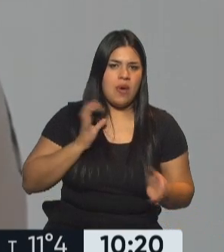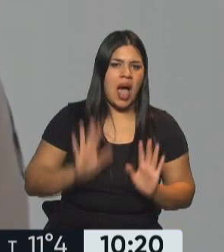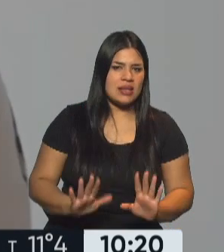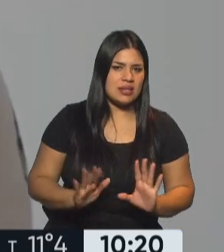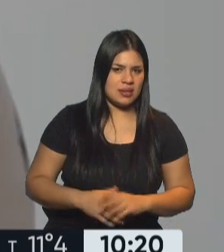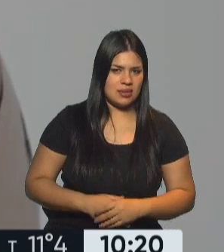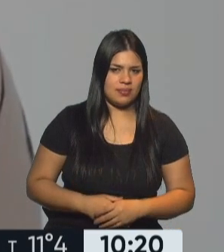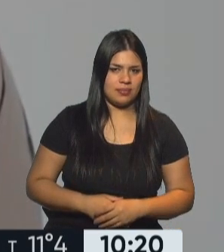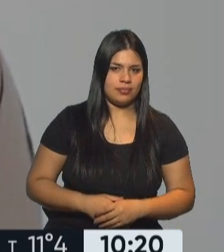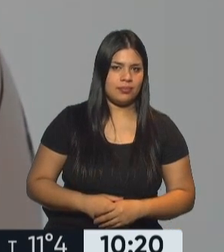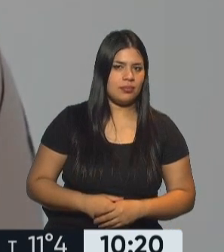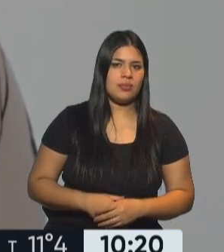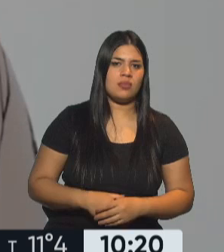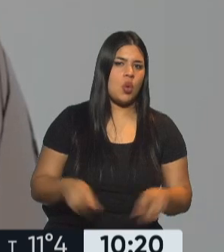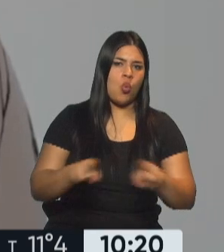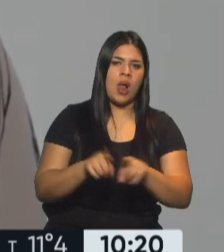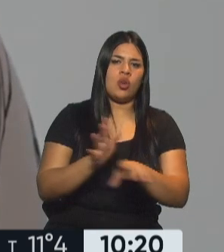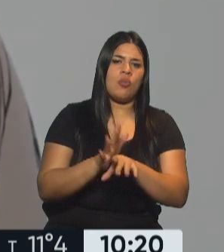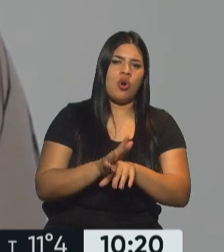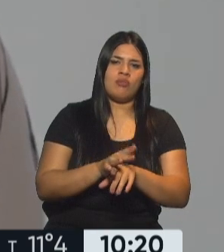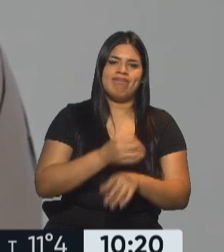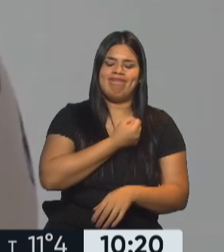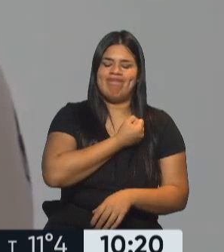es algo que te parte a la mitad. Y